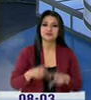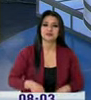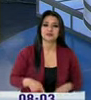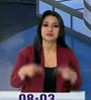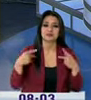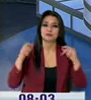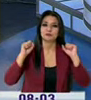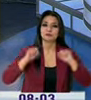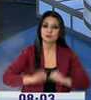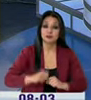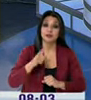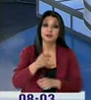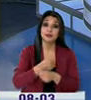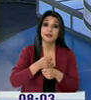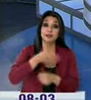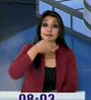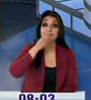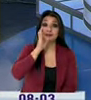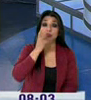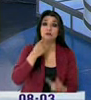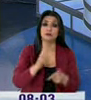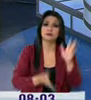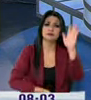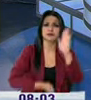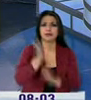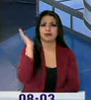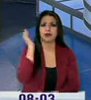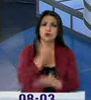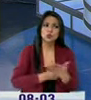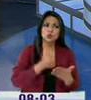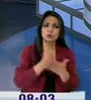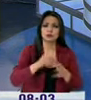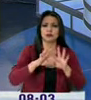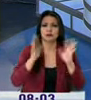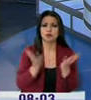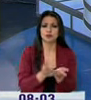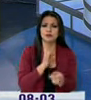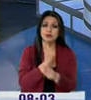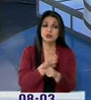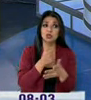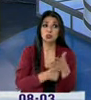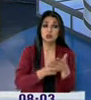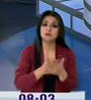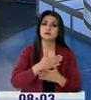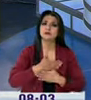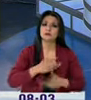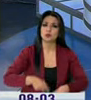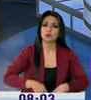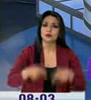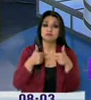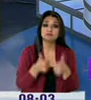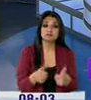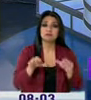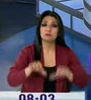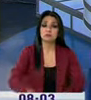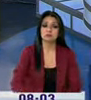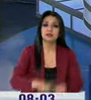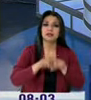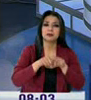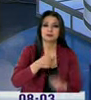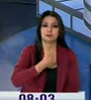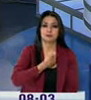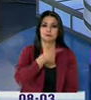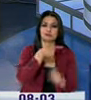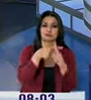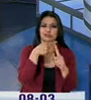vida, a pegarnos un cafecito y salir a luchar contra el mundo. Porque claro, depende de nosotros que el día sea bueno, efectivo,